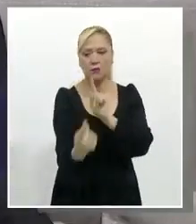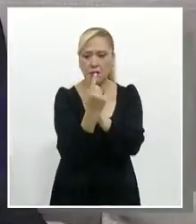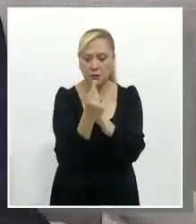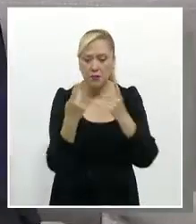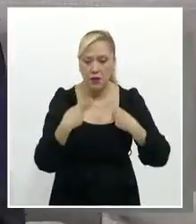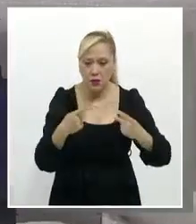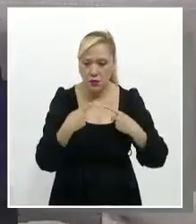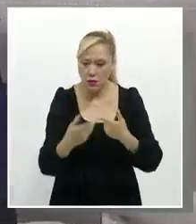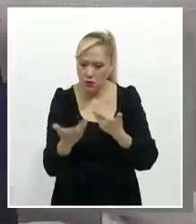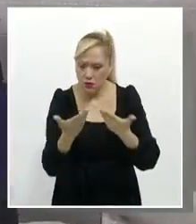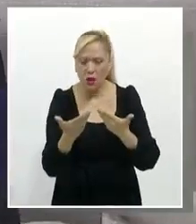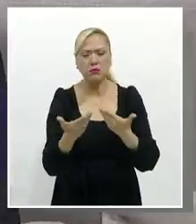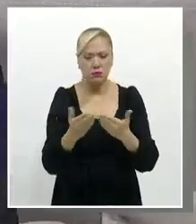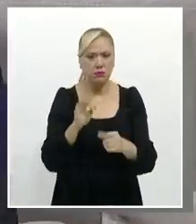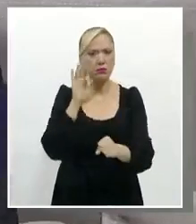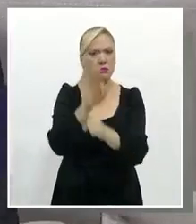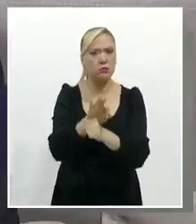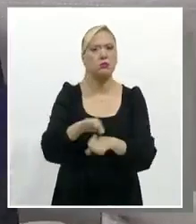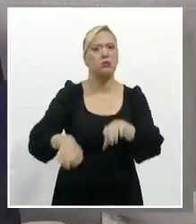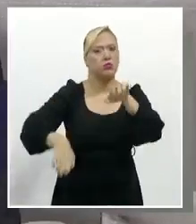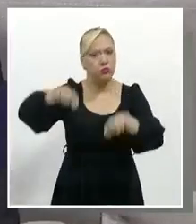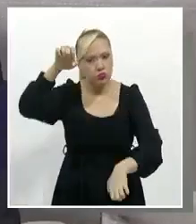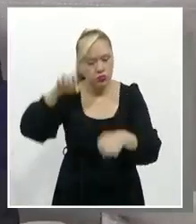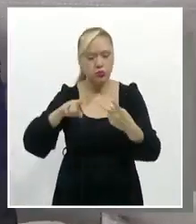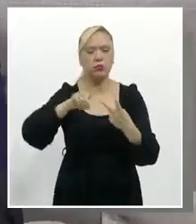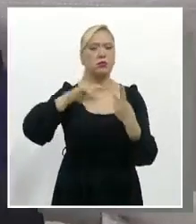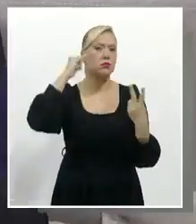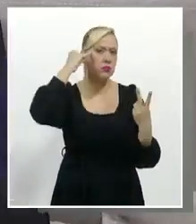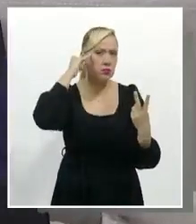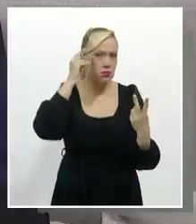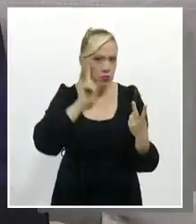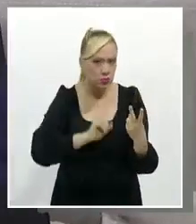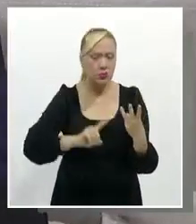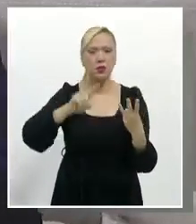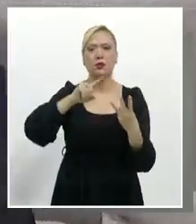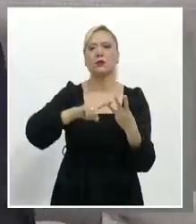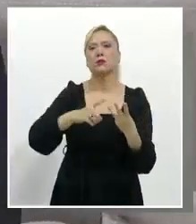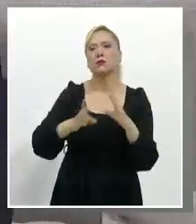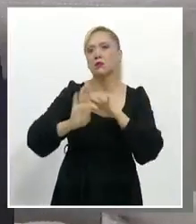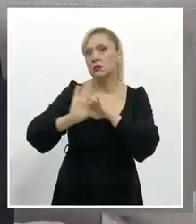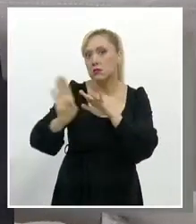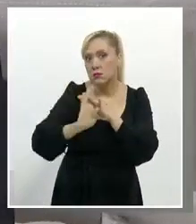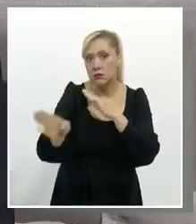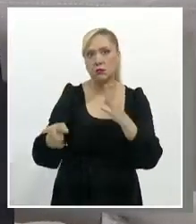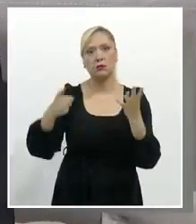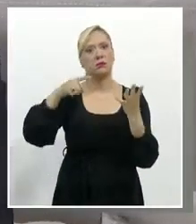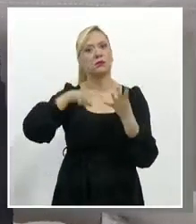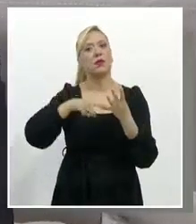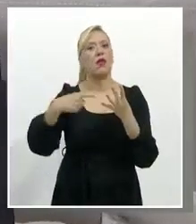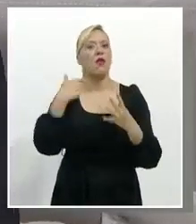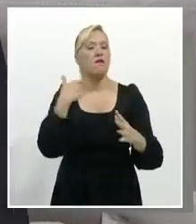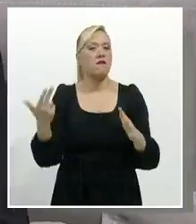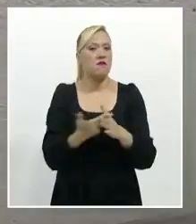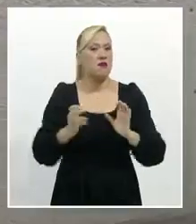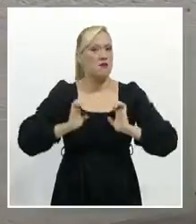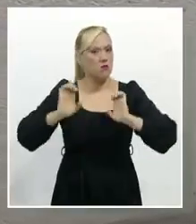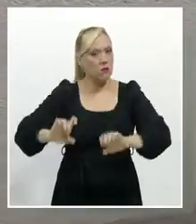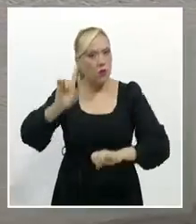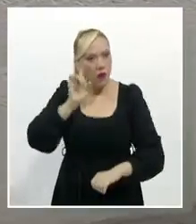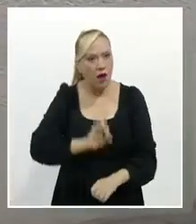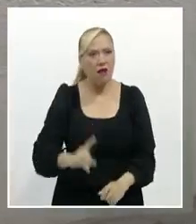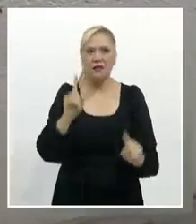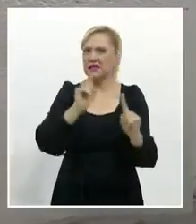una defensa adecuada a adultos mayores, mujeres indígenas, personas en movilidad y a víctimas de feminicidio, entre